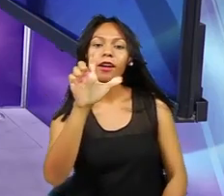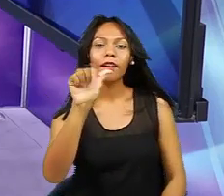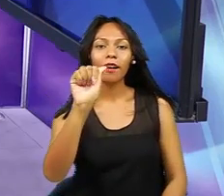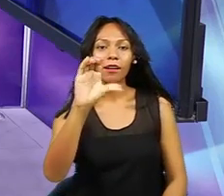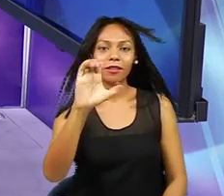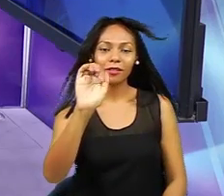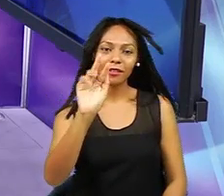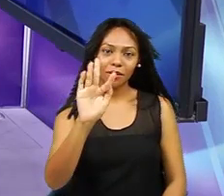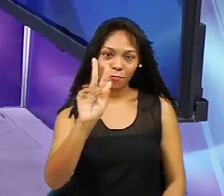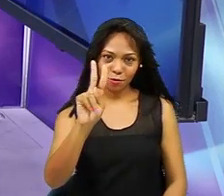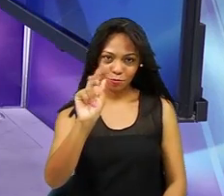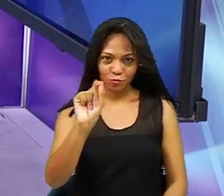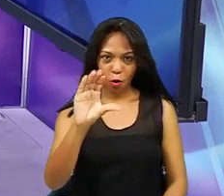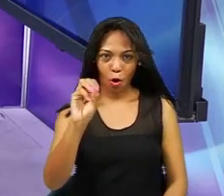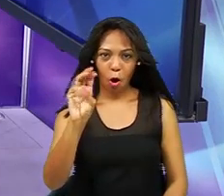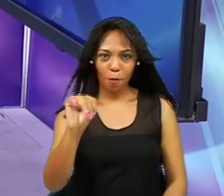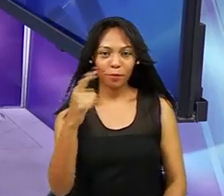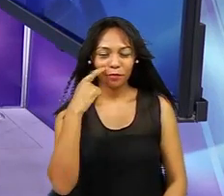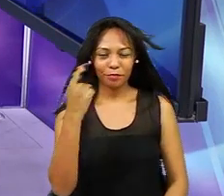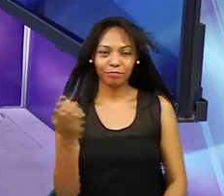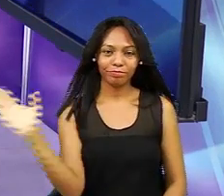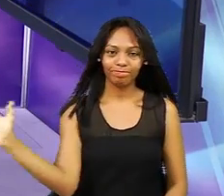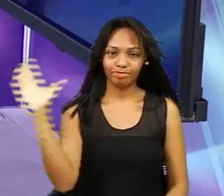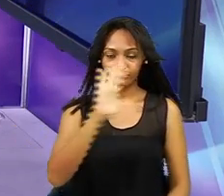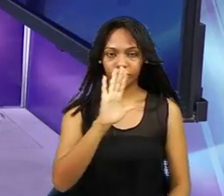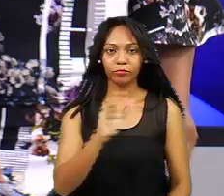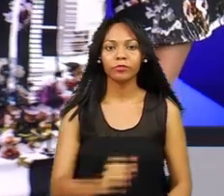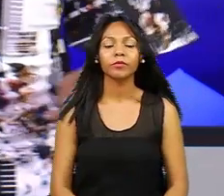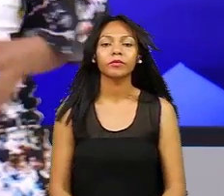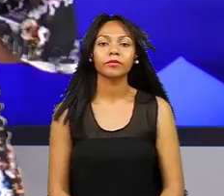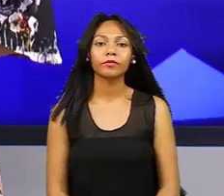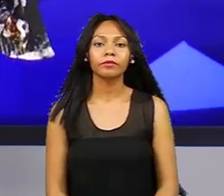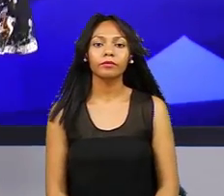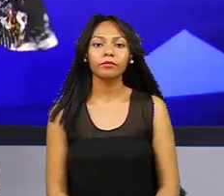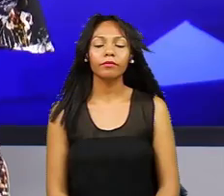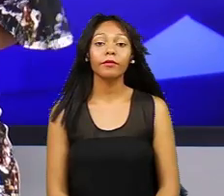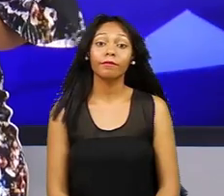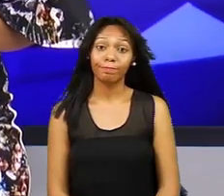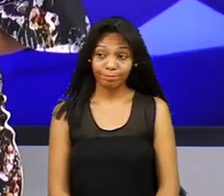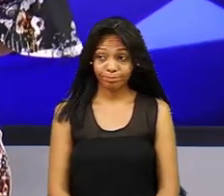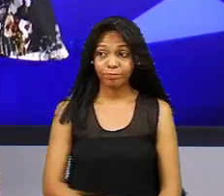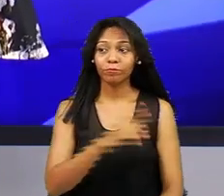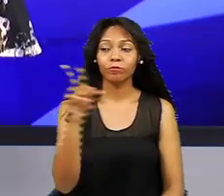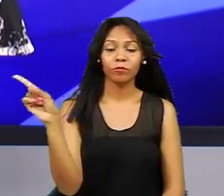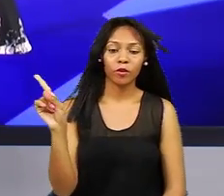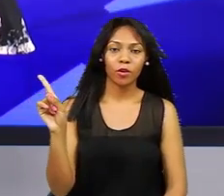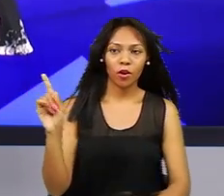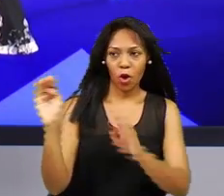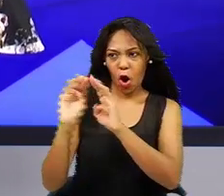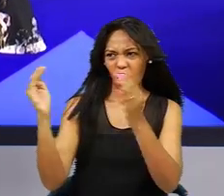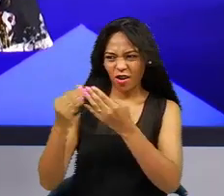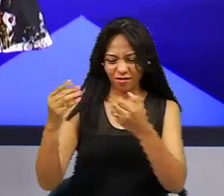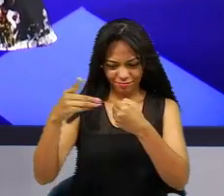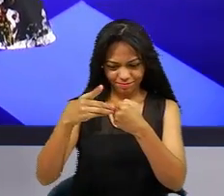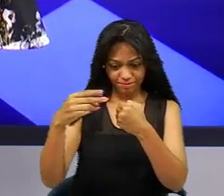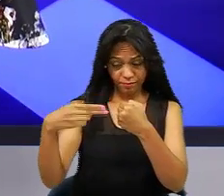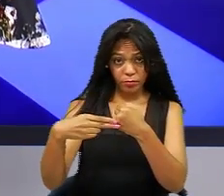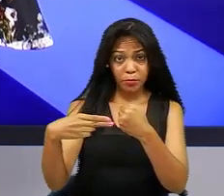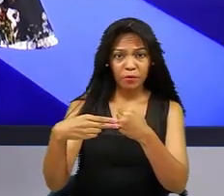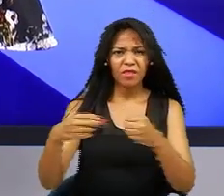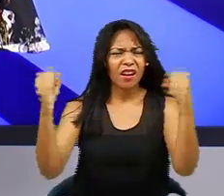www.enlacetelevisión.com. A continuación, conozcamos nuestros titulares. Comenzamos. Se levantó oficialmente el cese de actividades en el Colegio Diego Hernández de Gallego.